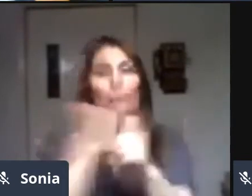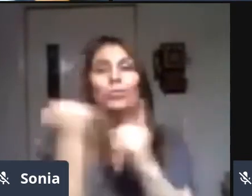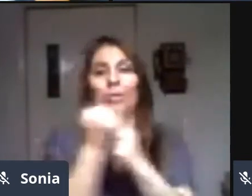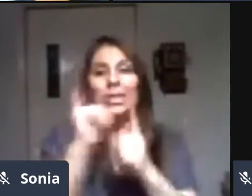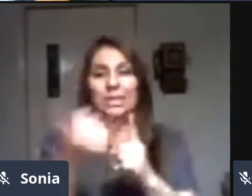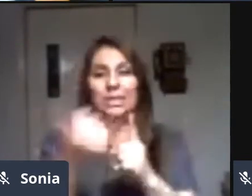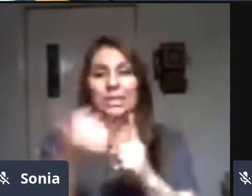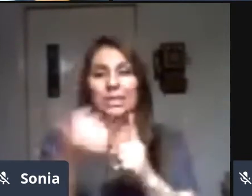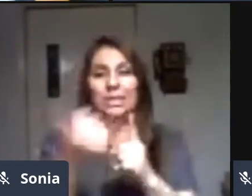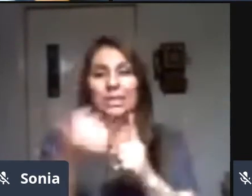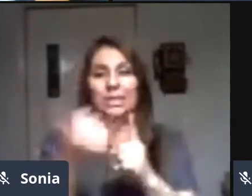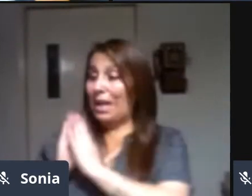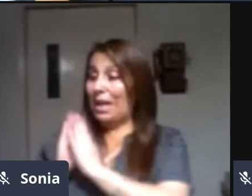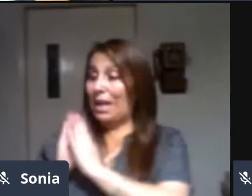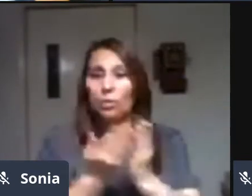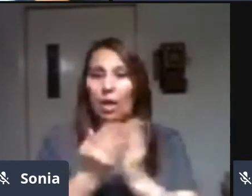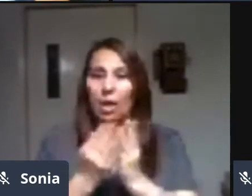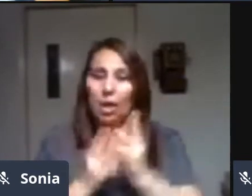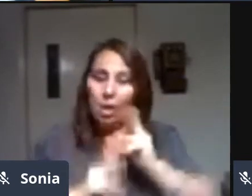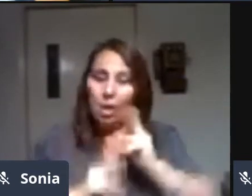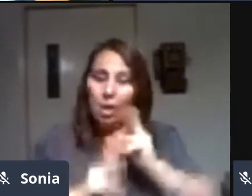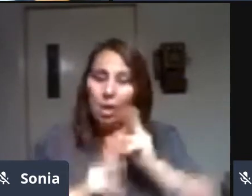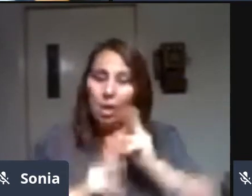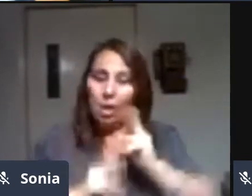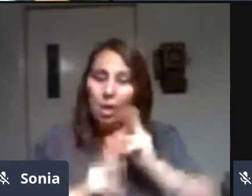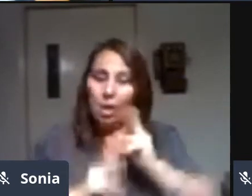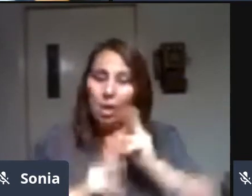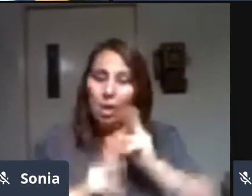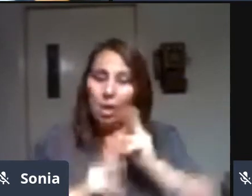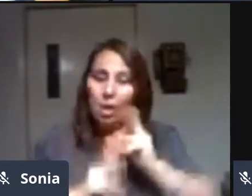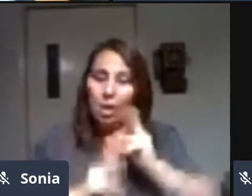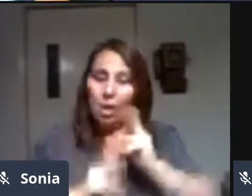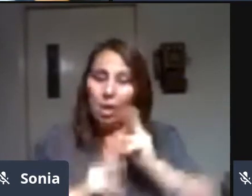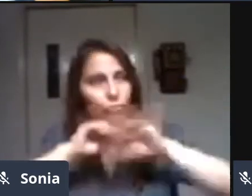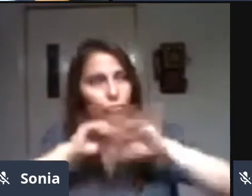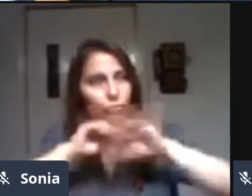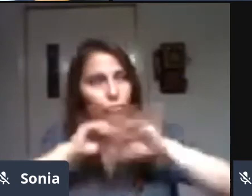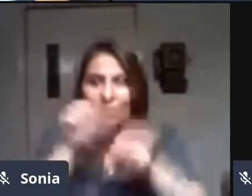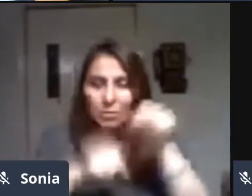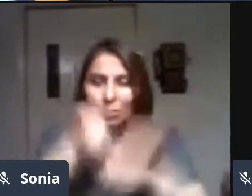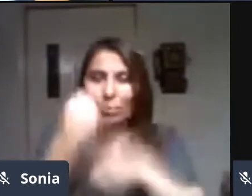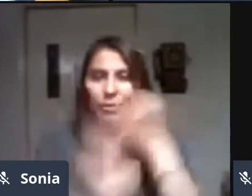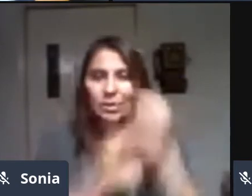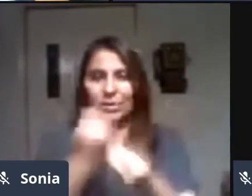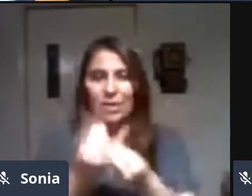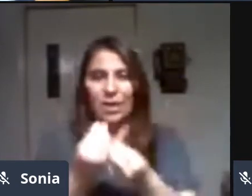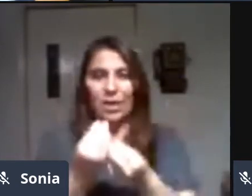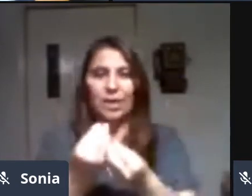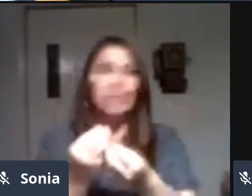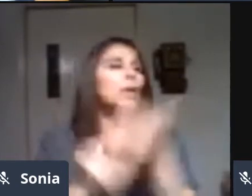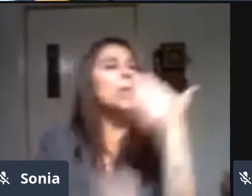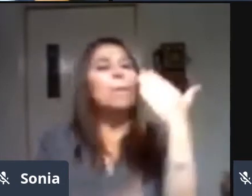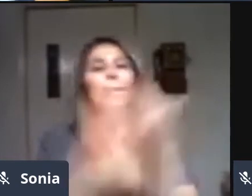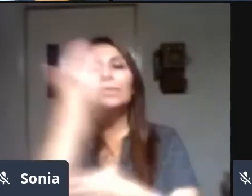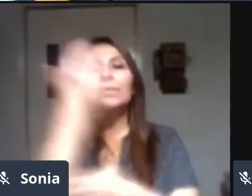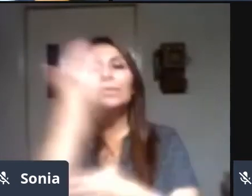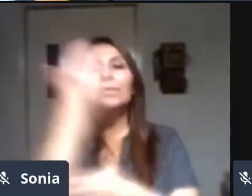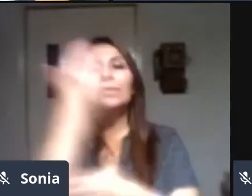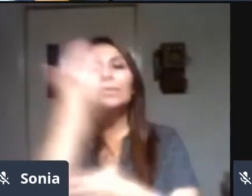y hacerlo posible y hacerlo vivible e inaugurarlo nuevamente en el mundo en el mundo